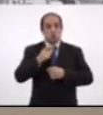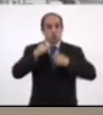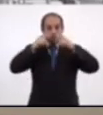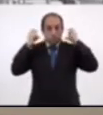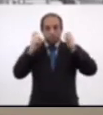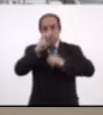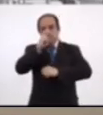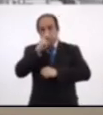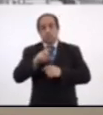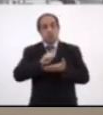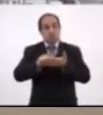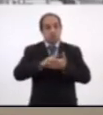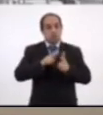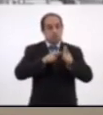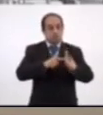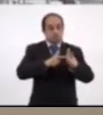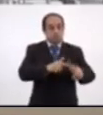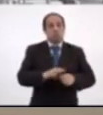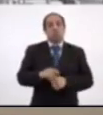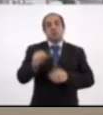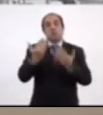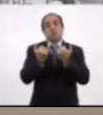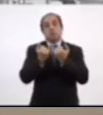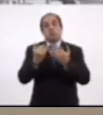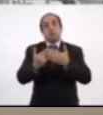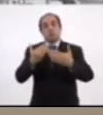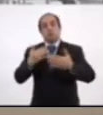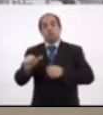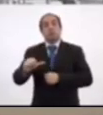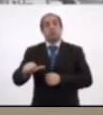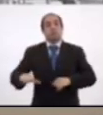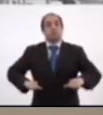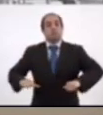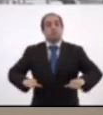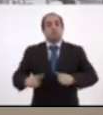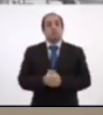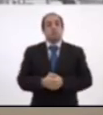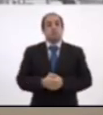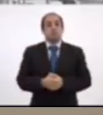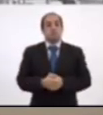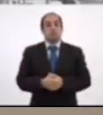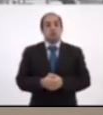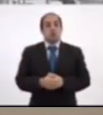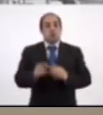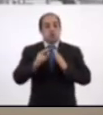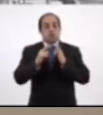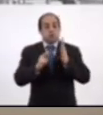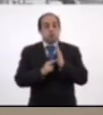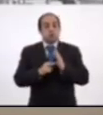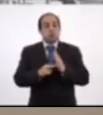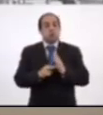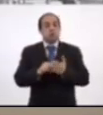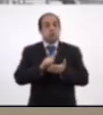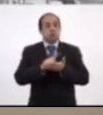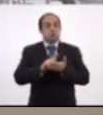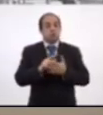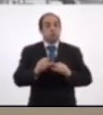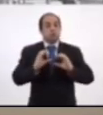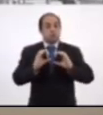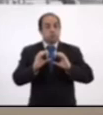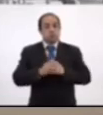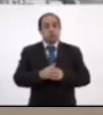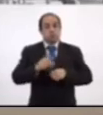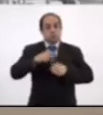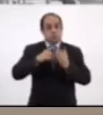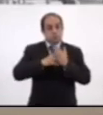limpieza constante y, al igual que en las actividades previas, las medidas sanitarias vigentes de cubrebocas, código QR, sana distancia entre las mesas, el